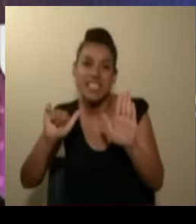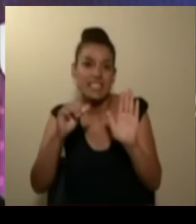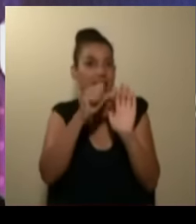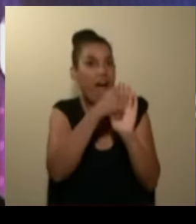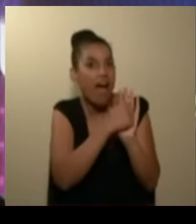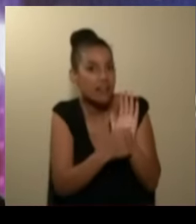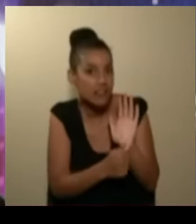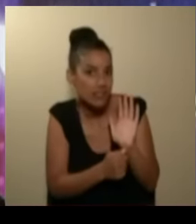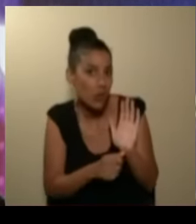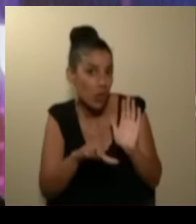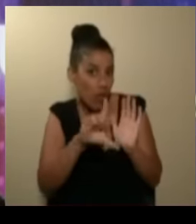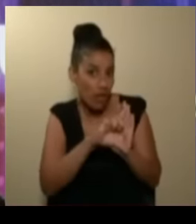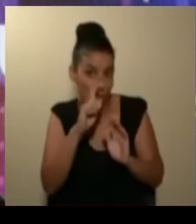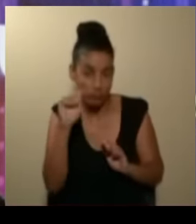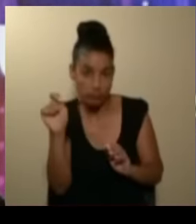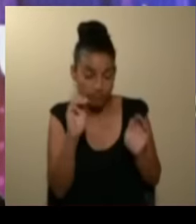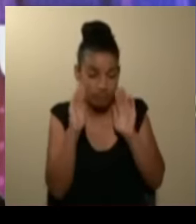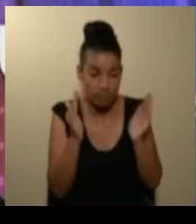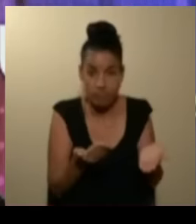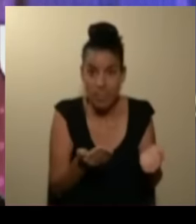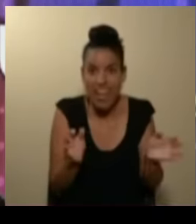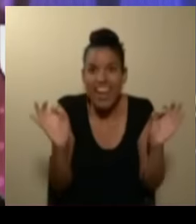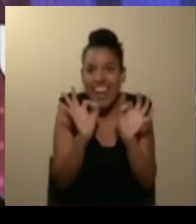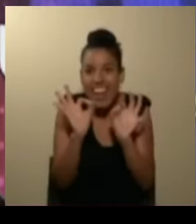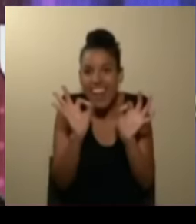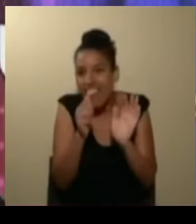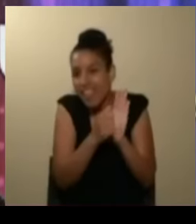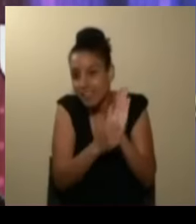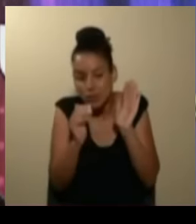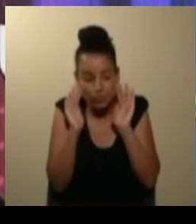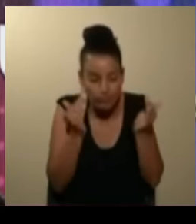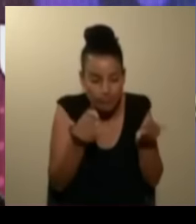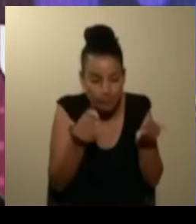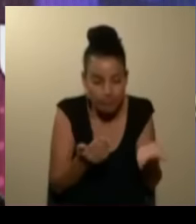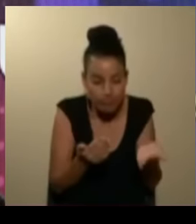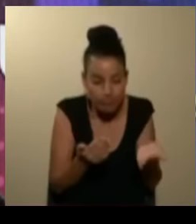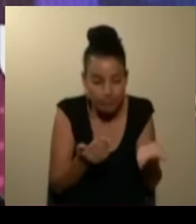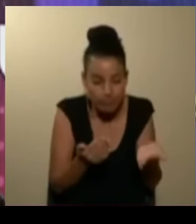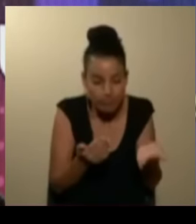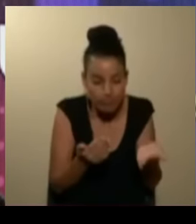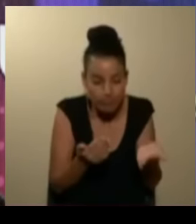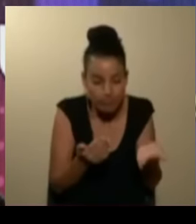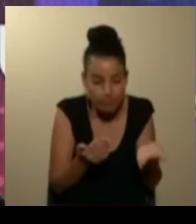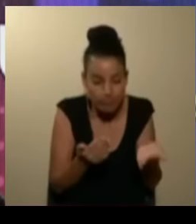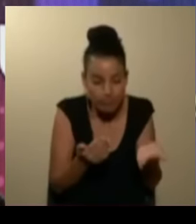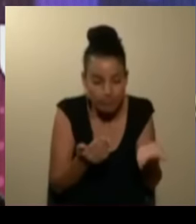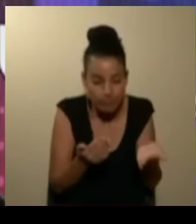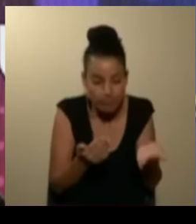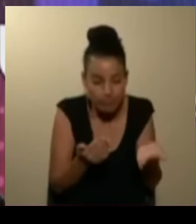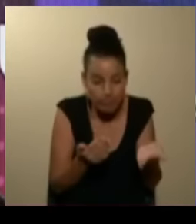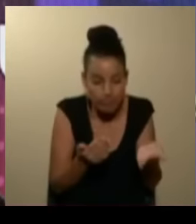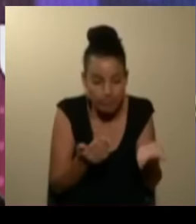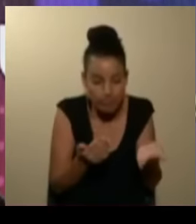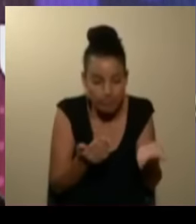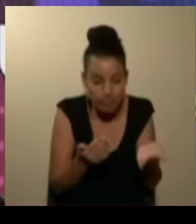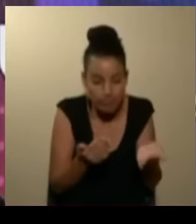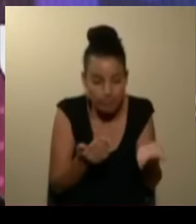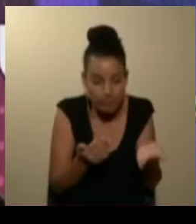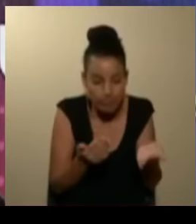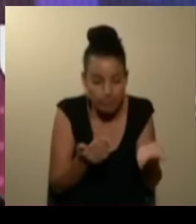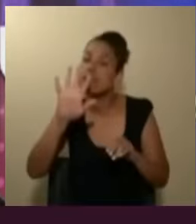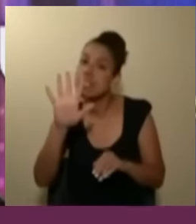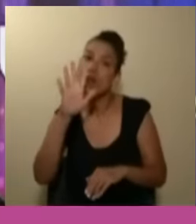ninguno refiere al tema de los asentamientos. Nuevamente, estos artículos que procuramos derogar